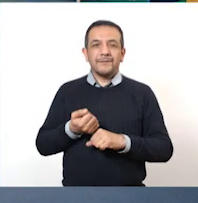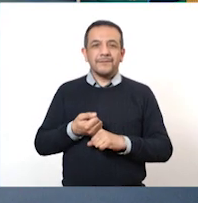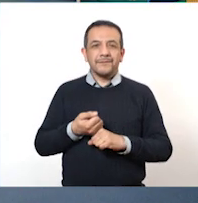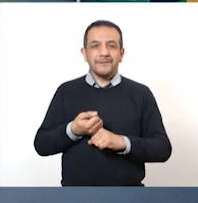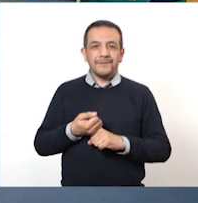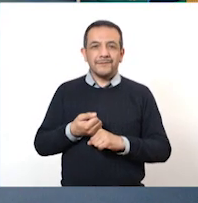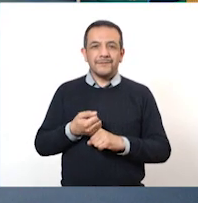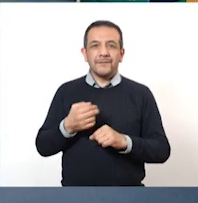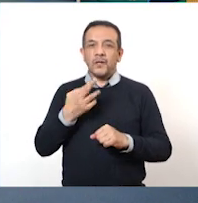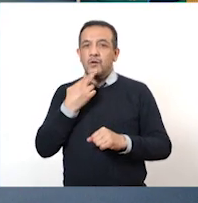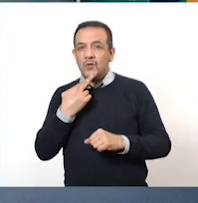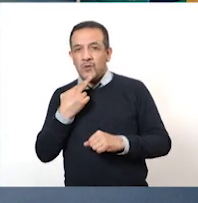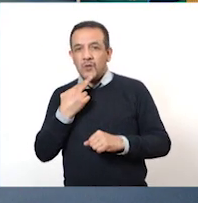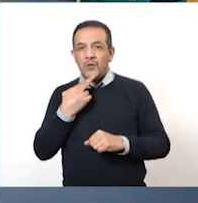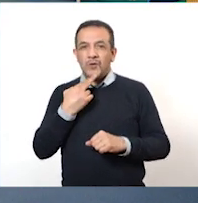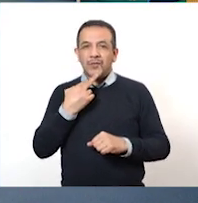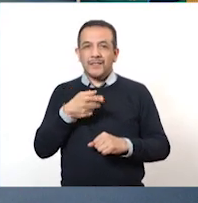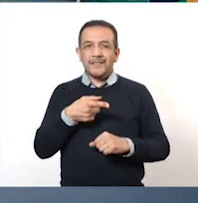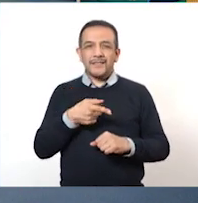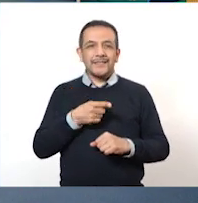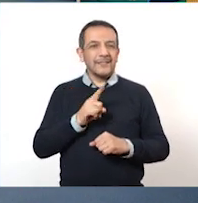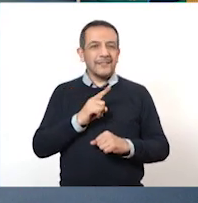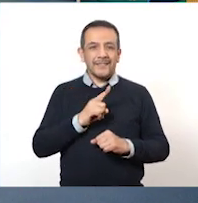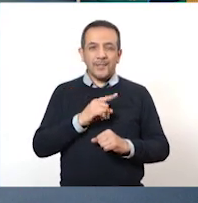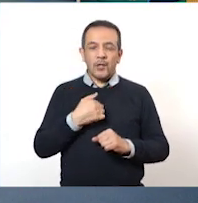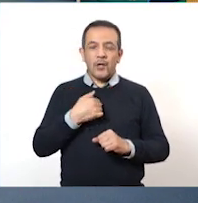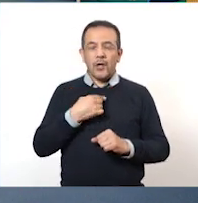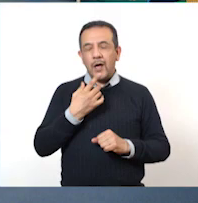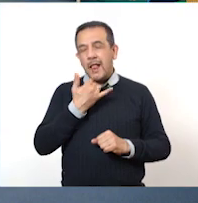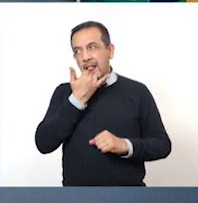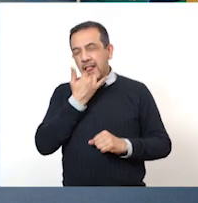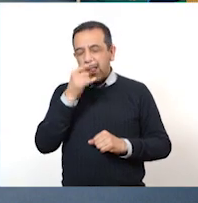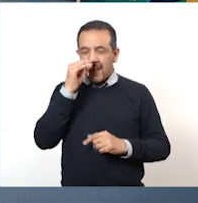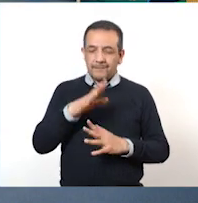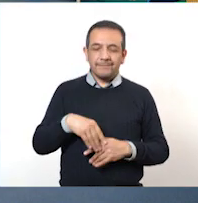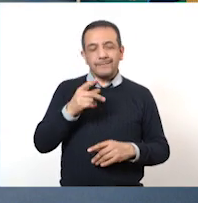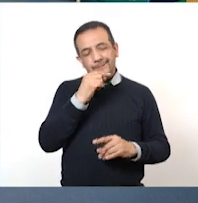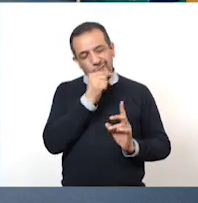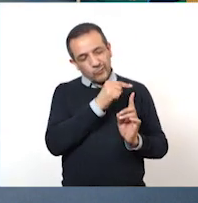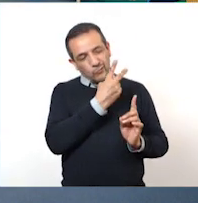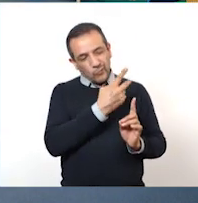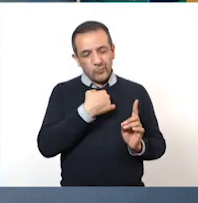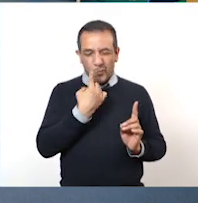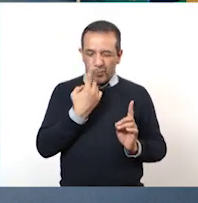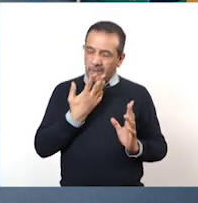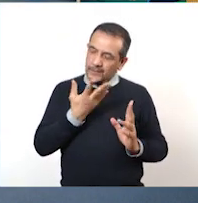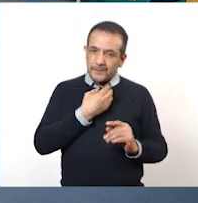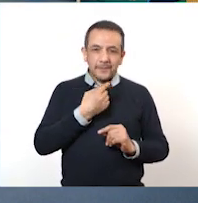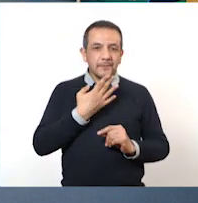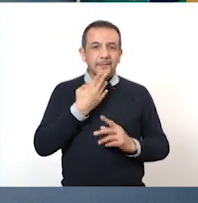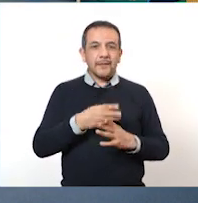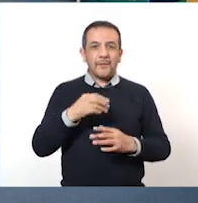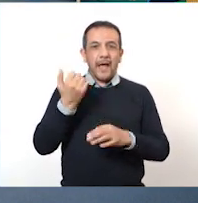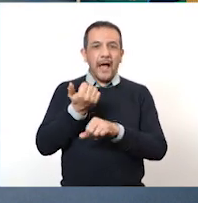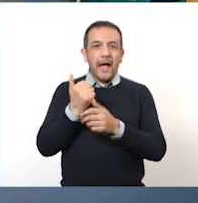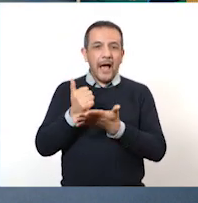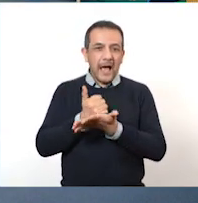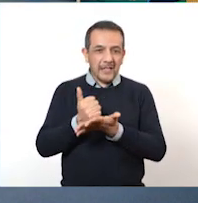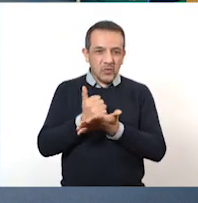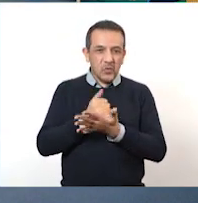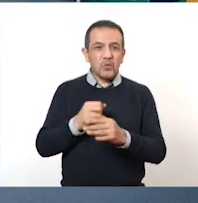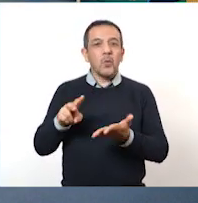Amarillo. Rojo. Ay, ya, ese que me equivoqué yo. 2-1. 2-1.